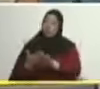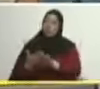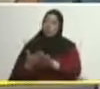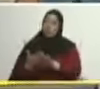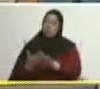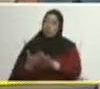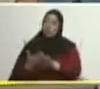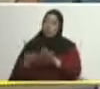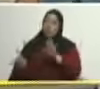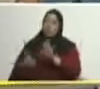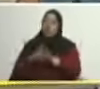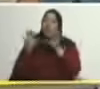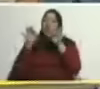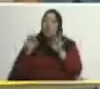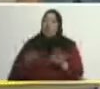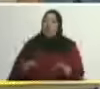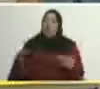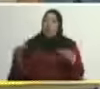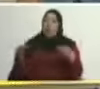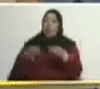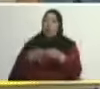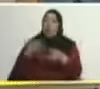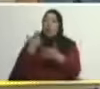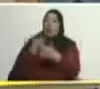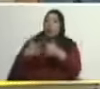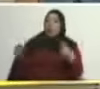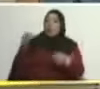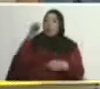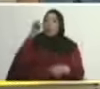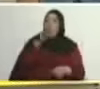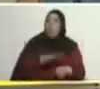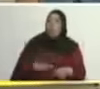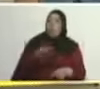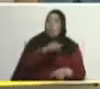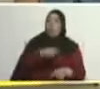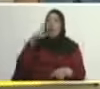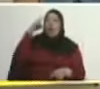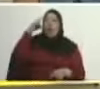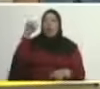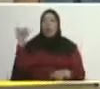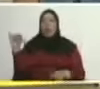de Haití tiene que ser para Haití tiene que ser liderada por la gente de Haití.